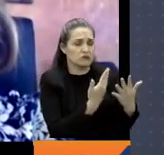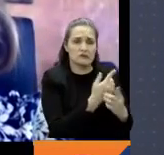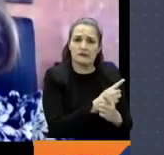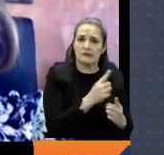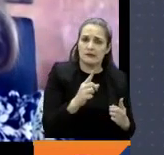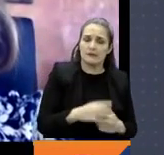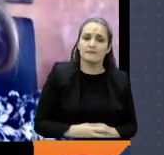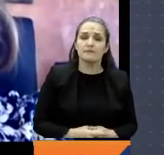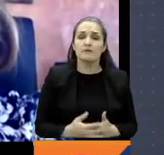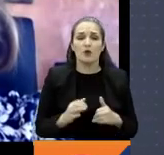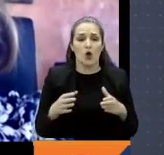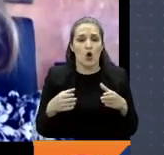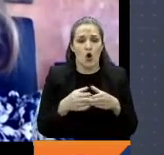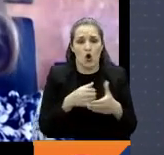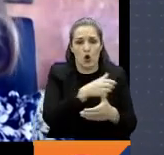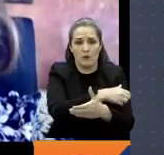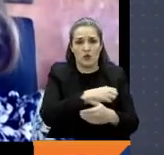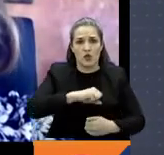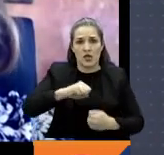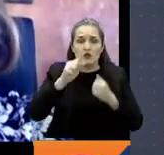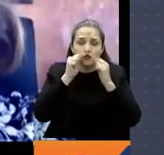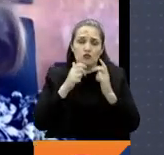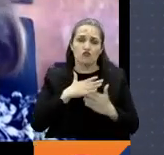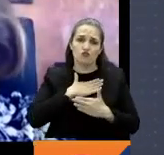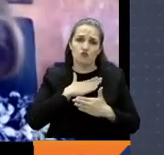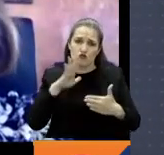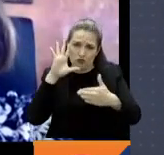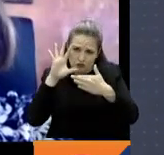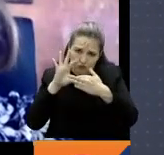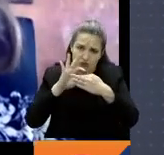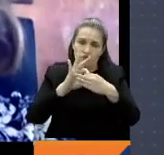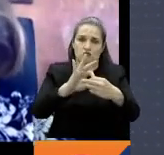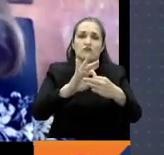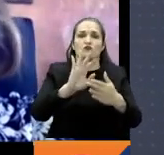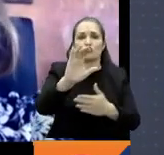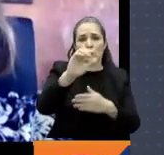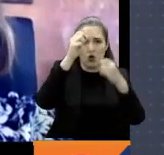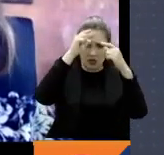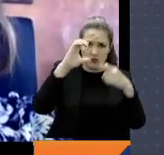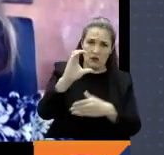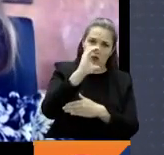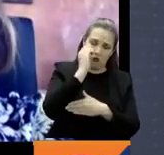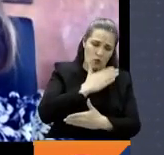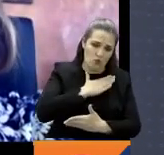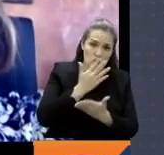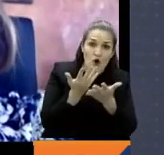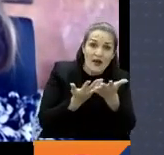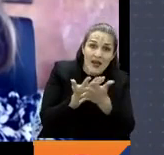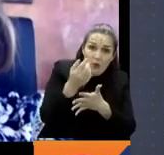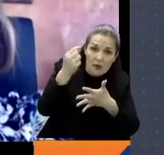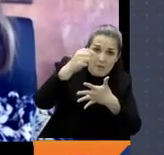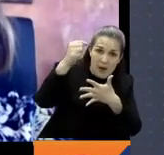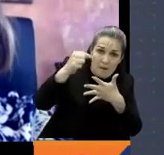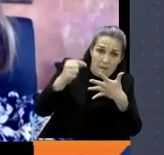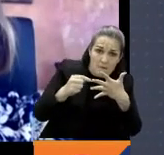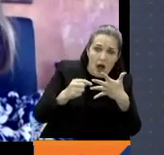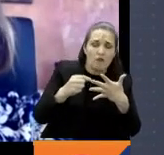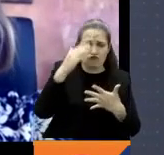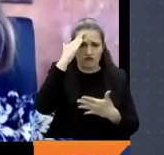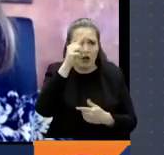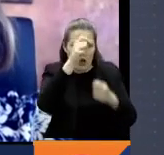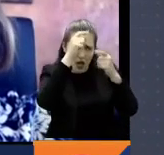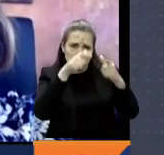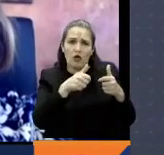su disposición para trabajar con el Estado en el cumplimiento de las recomendaciones y entendemos, cierto, que aquí hay una buena fe de parte del